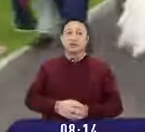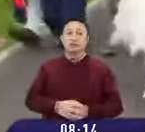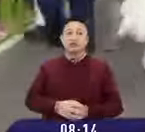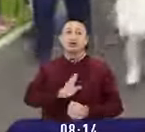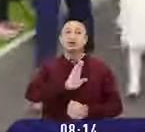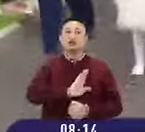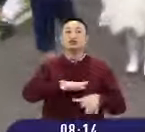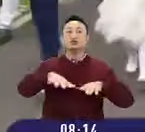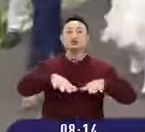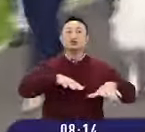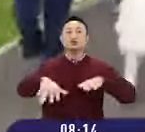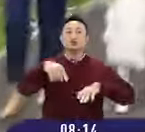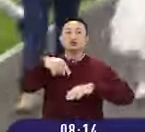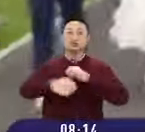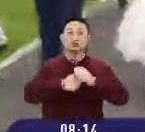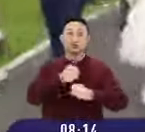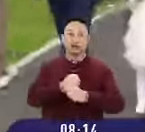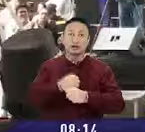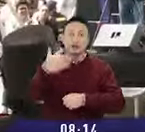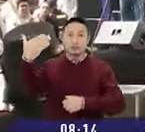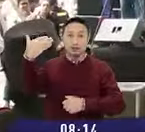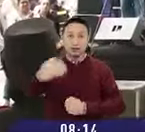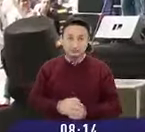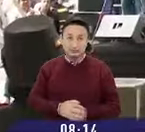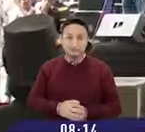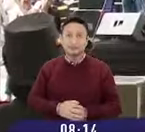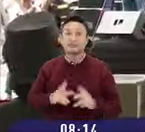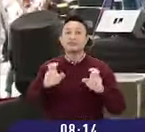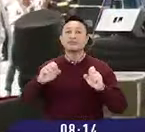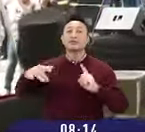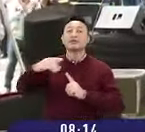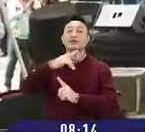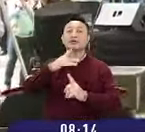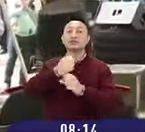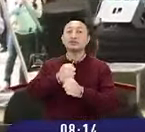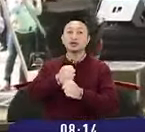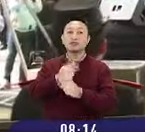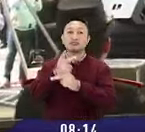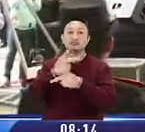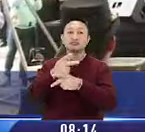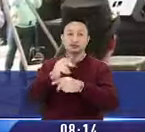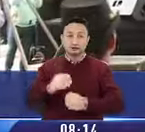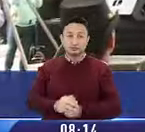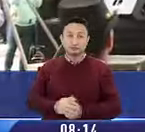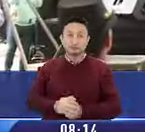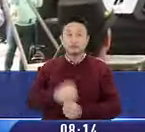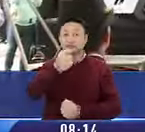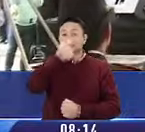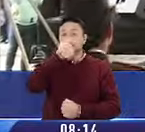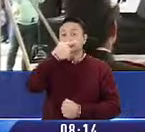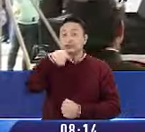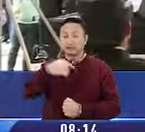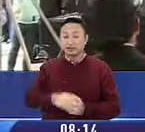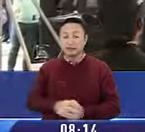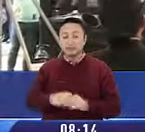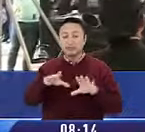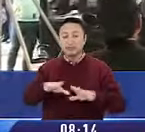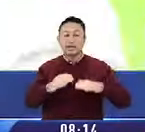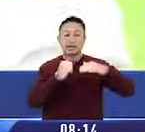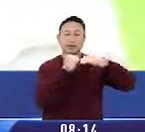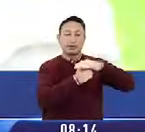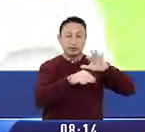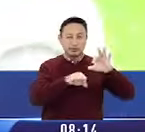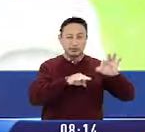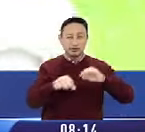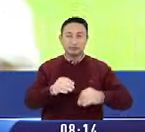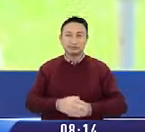actividades realizadas en este año como alcaldía. En materia de ambiente, seguridad y productividad, Pavel Muñoz dedicó unos minutos a hablar sobre el Metro de Quito. Y